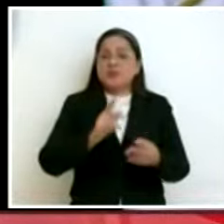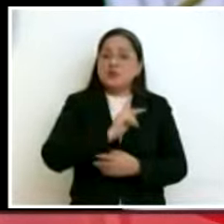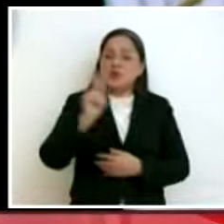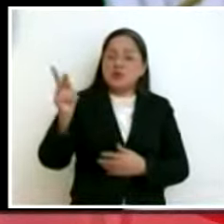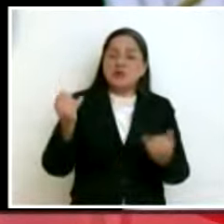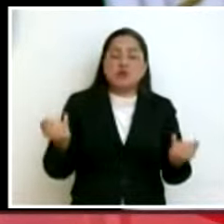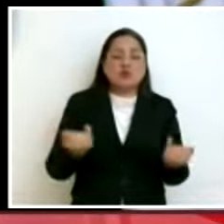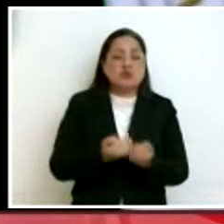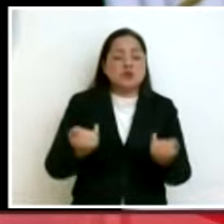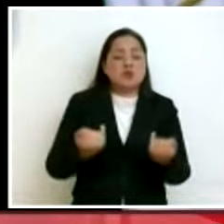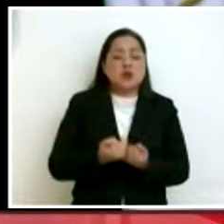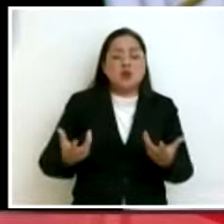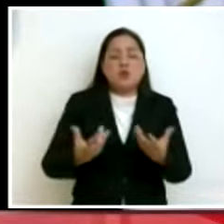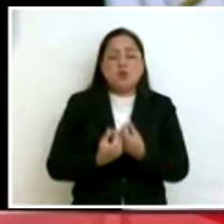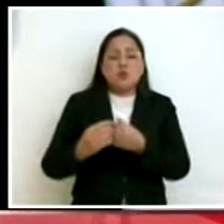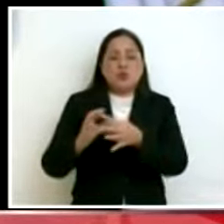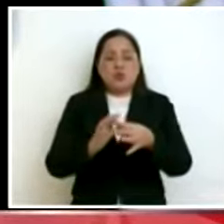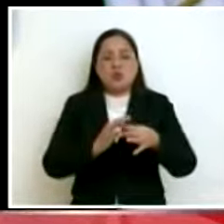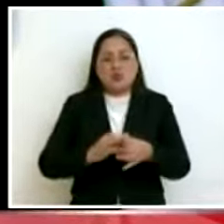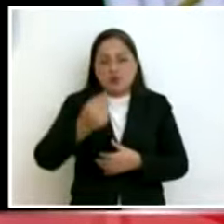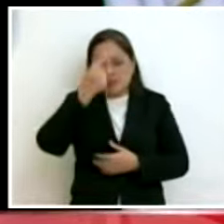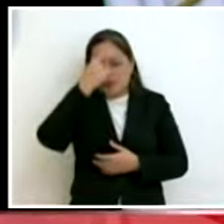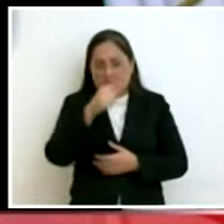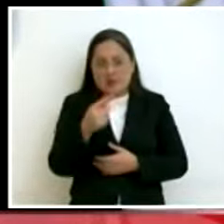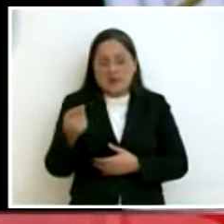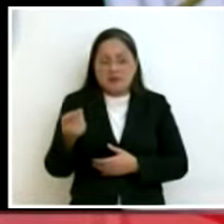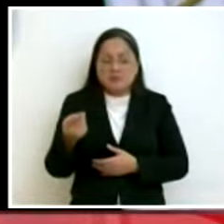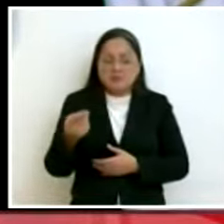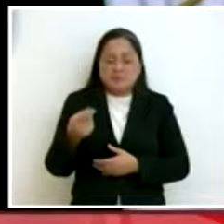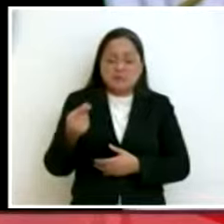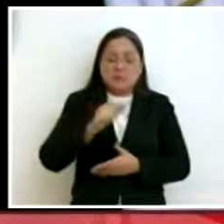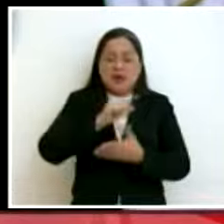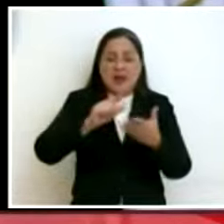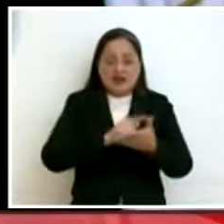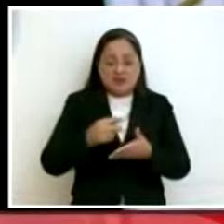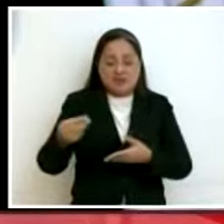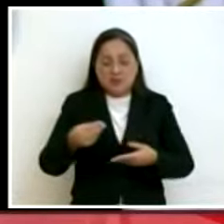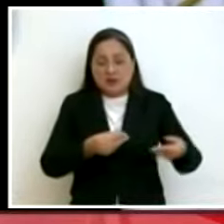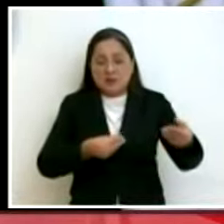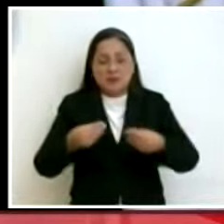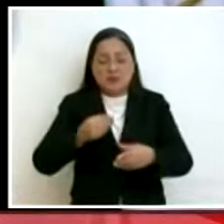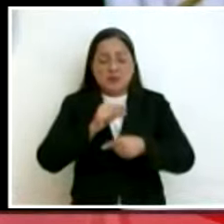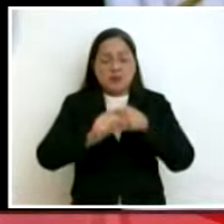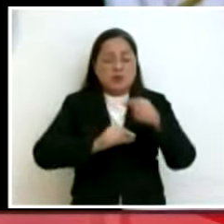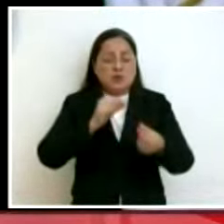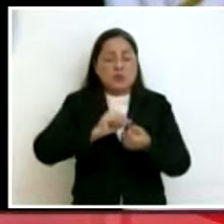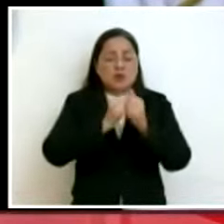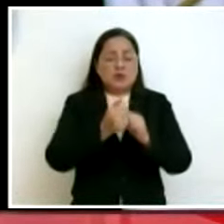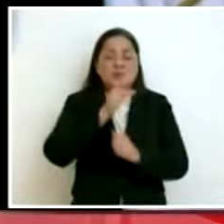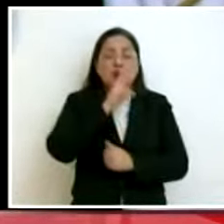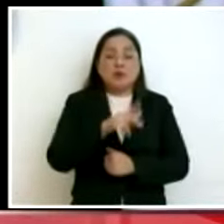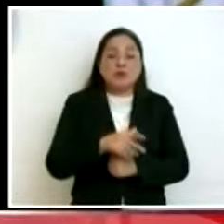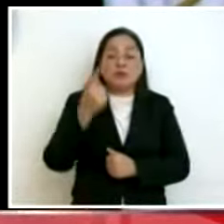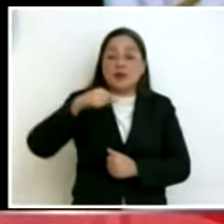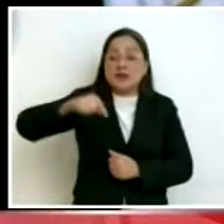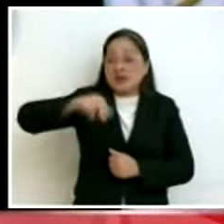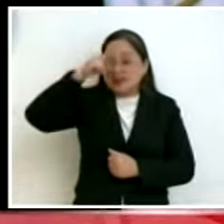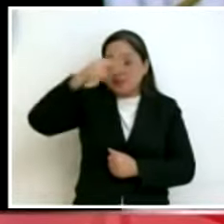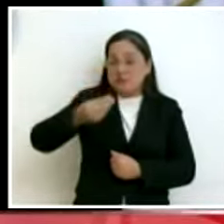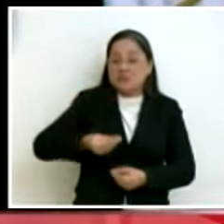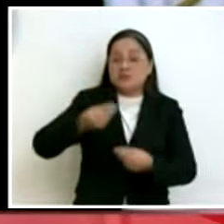todos Unidos buscando la manera de mejorar la ley que hoy aprobamos y darle a México